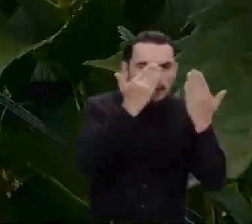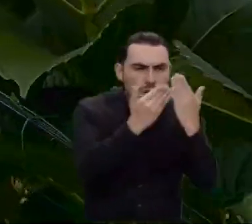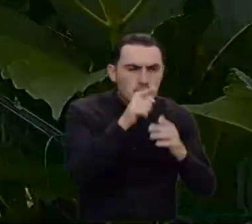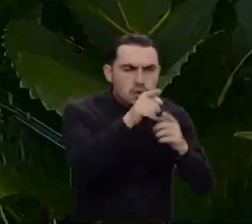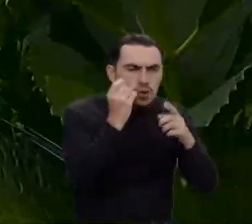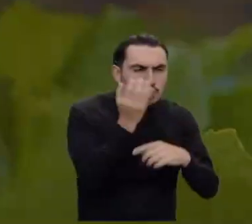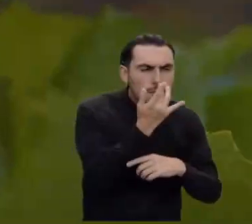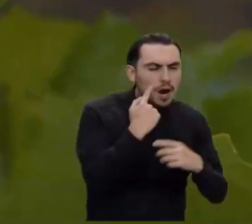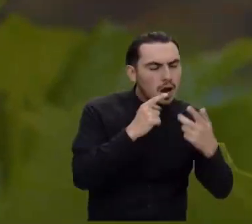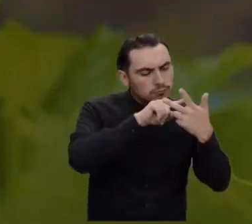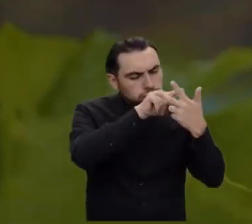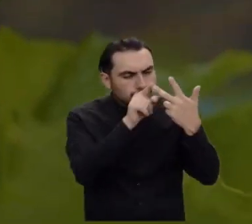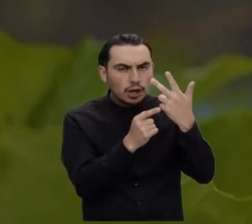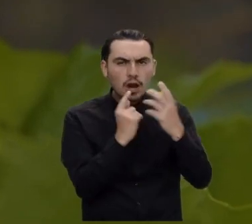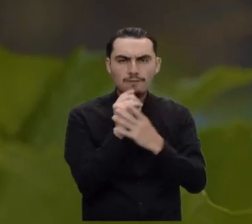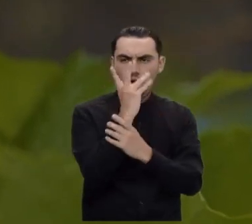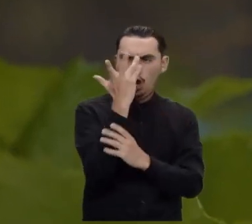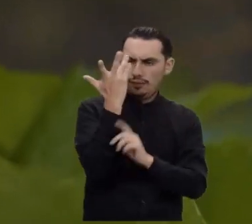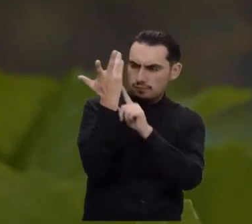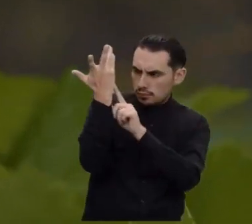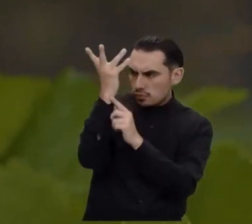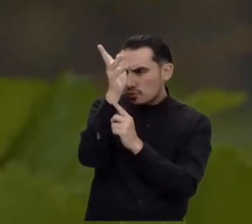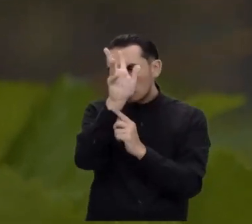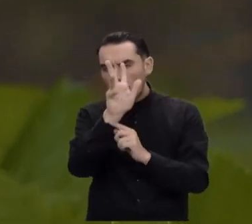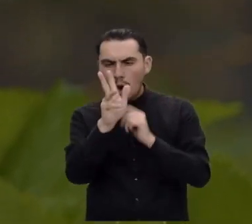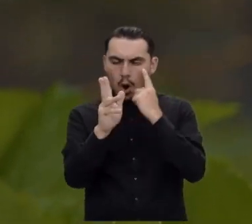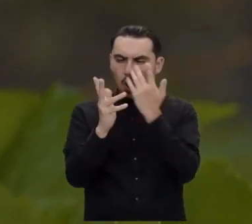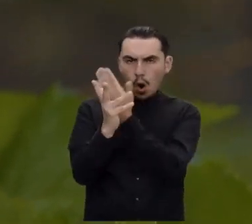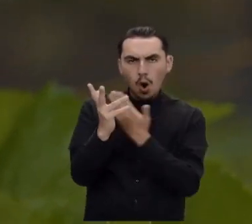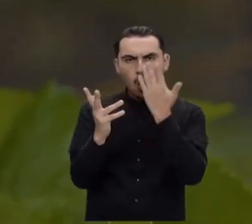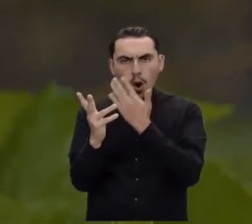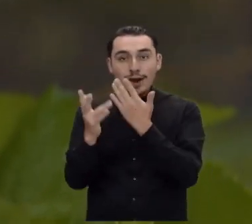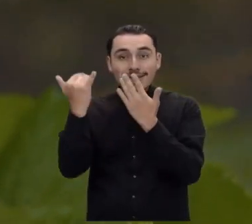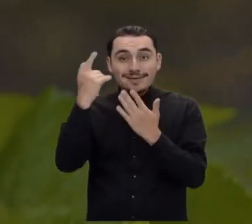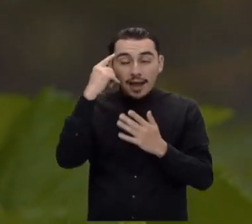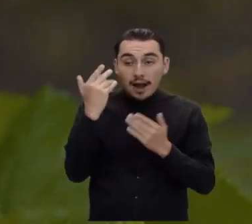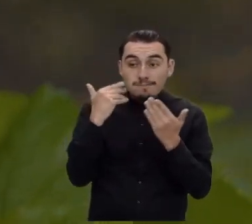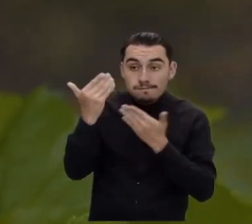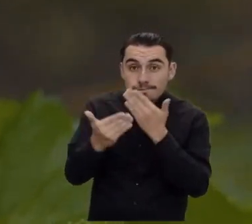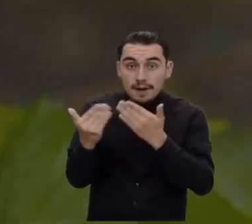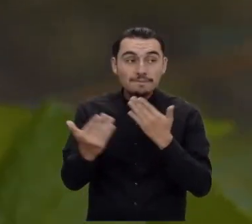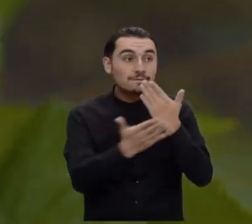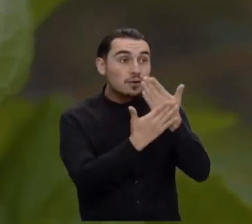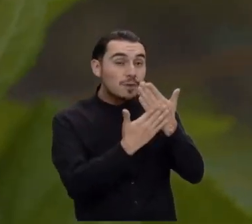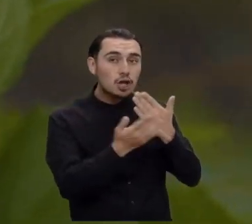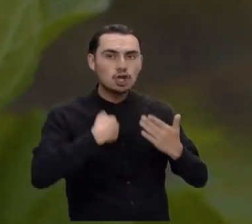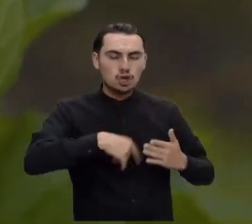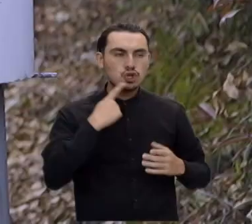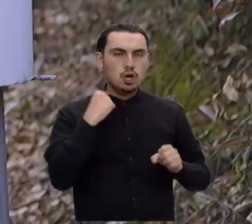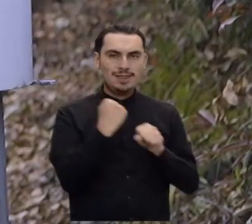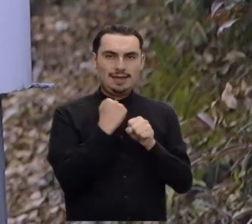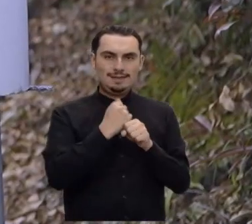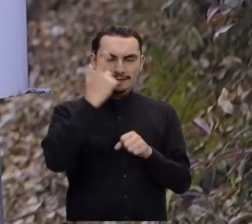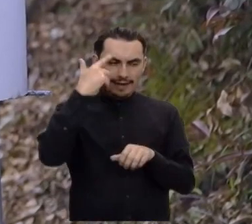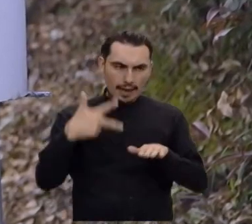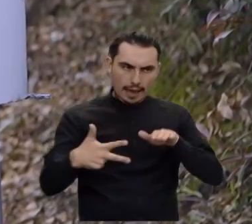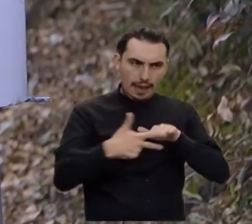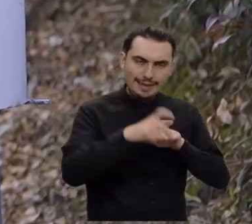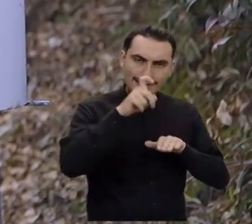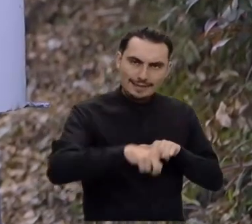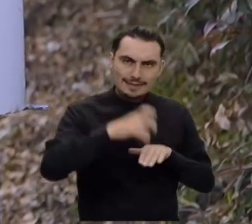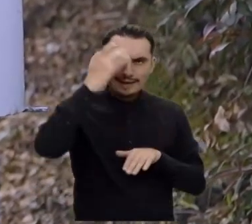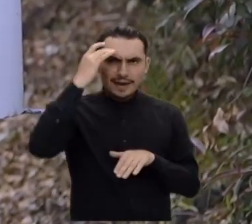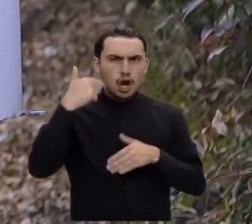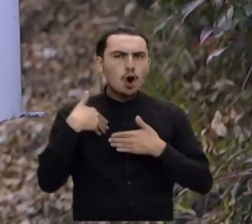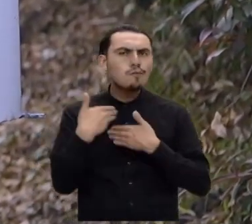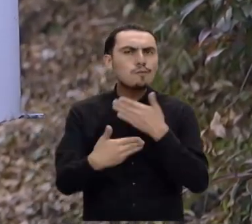poblaciones de las plagas, tallos u hojas afectadas y finalmente con esos datos de monitoreo pues se trabaja el tema de